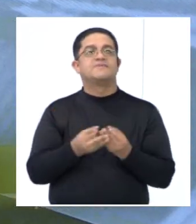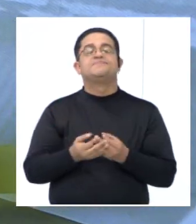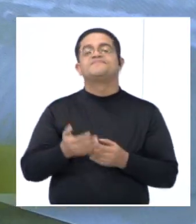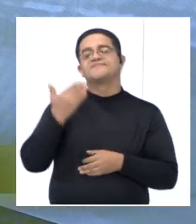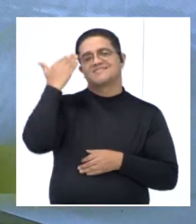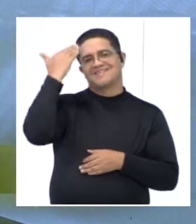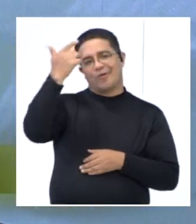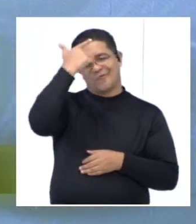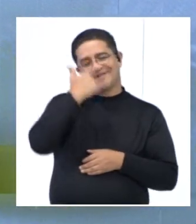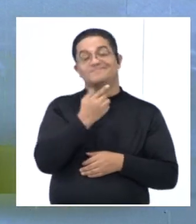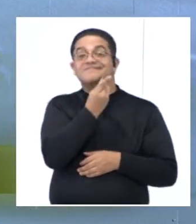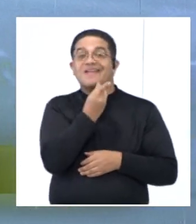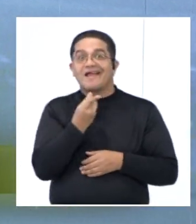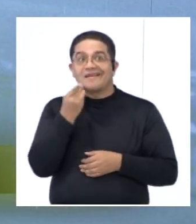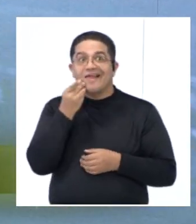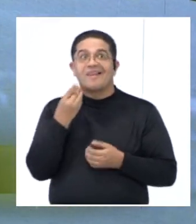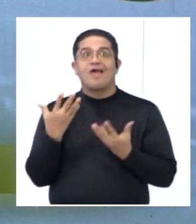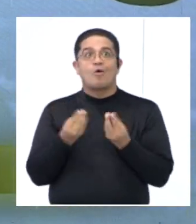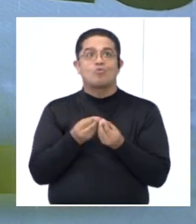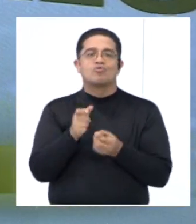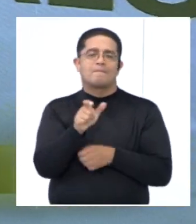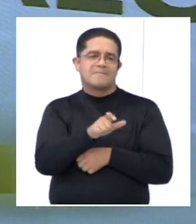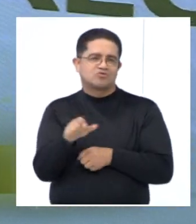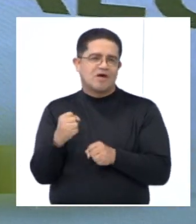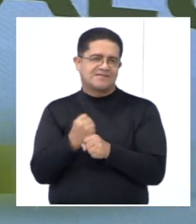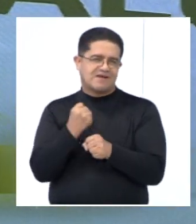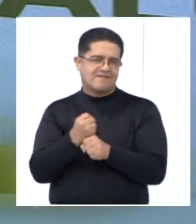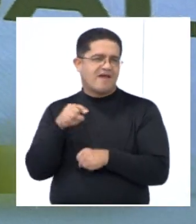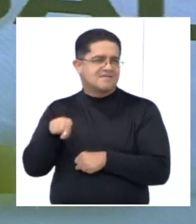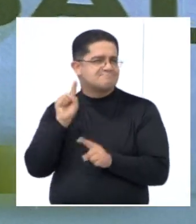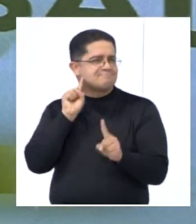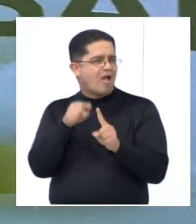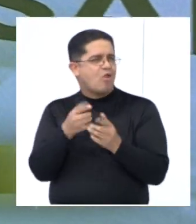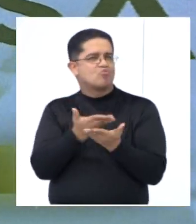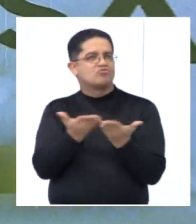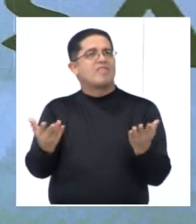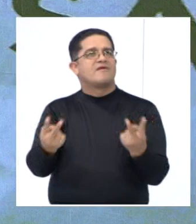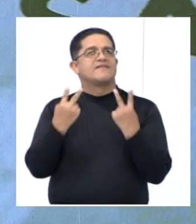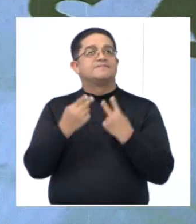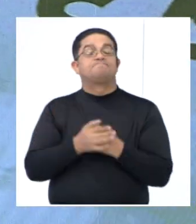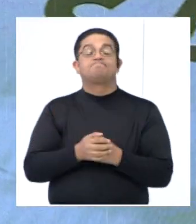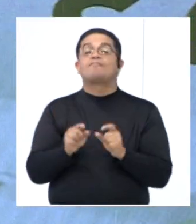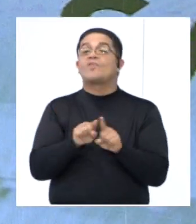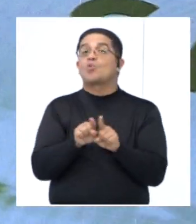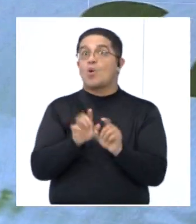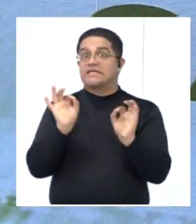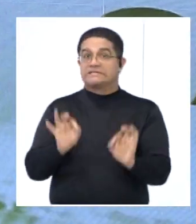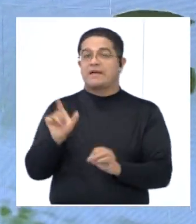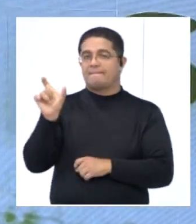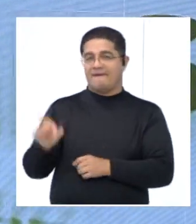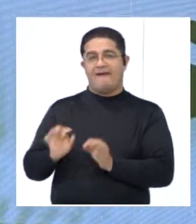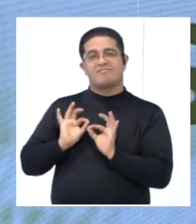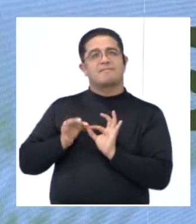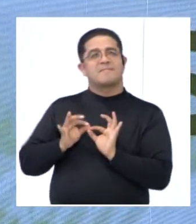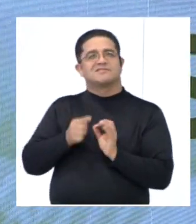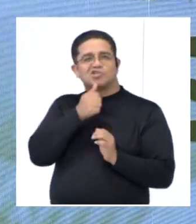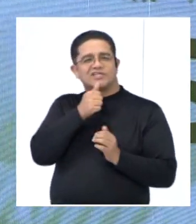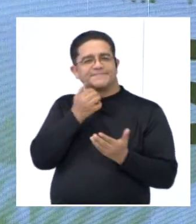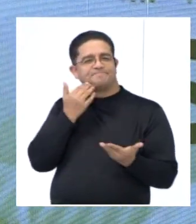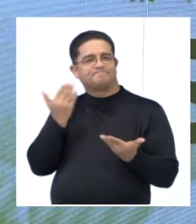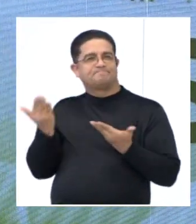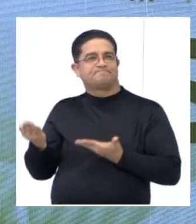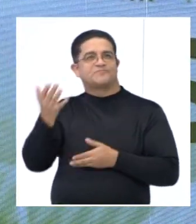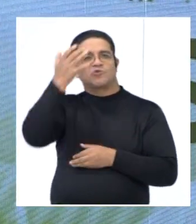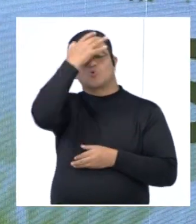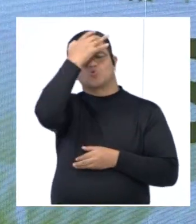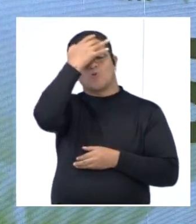y de producción que hace posible que este espacio llegue hasta sus hogares. Como siempre, en interpretación de lengua de señas, nuestro compañero